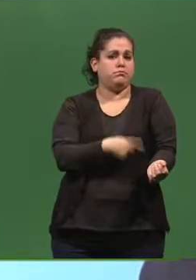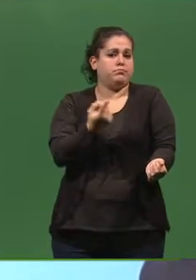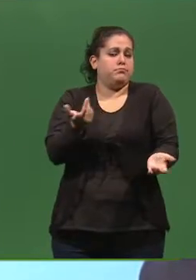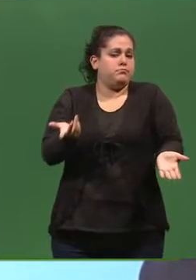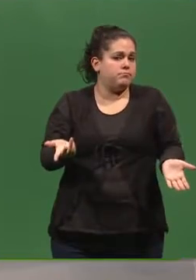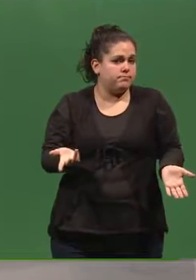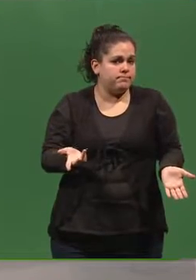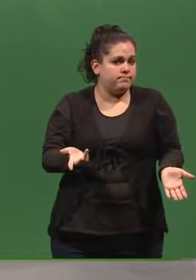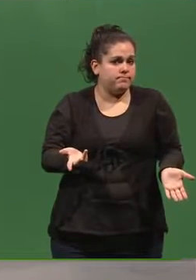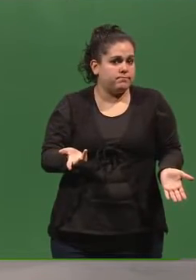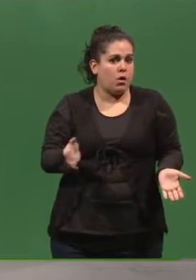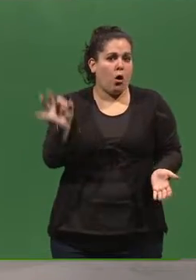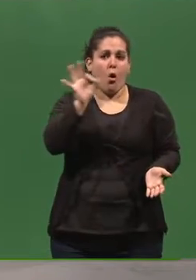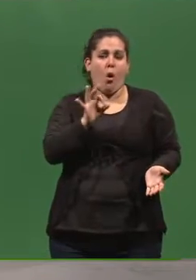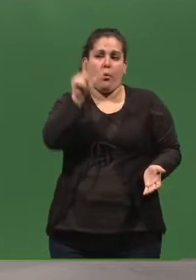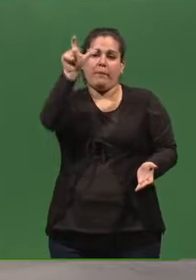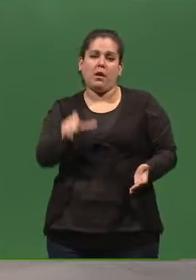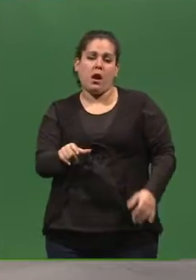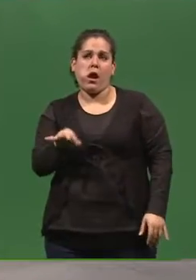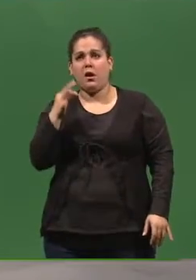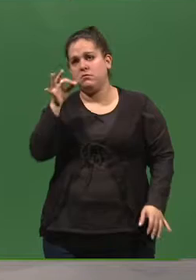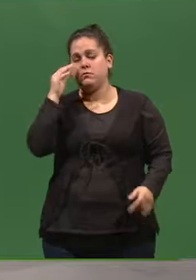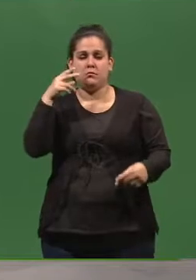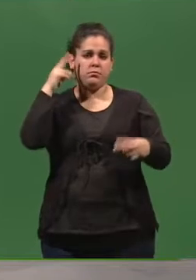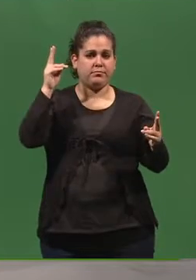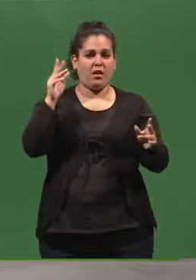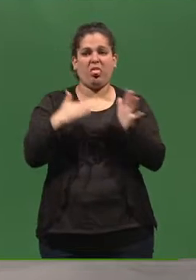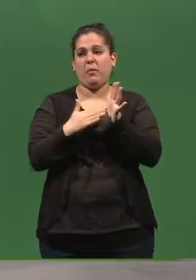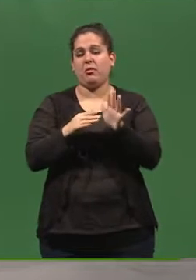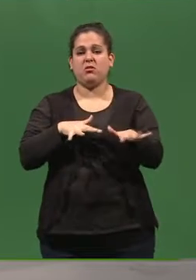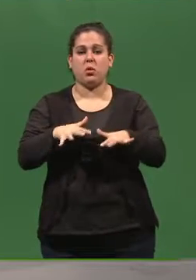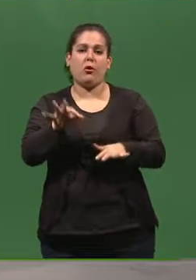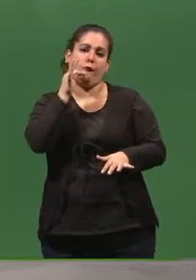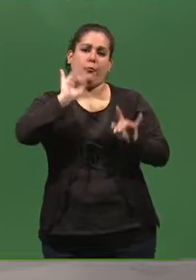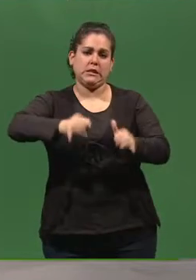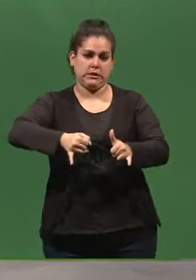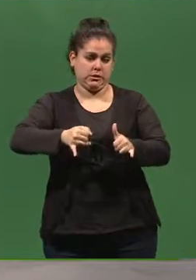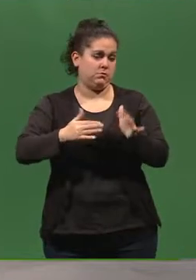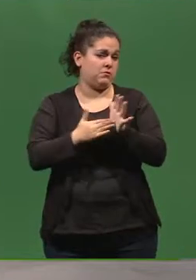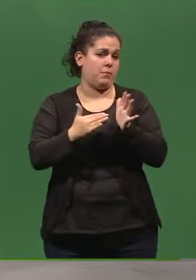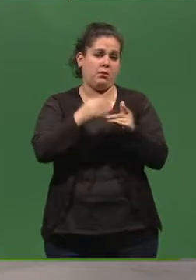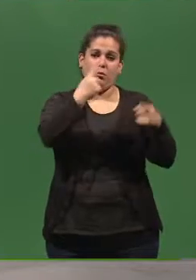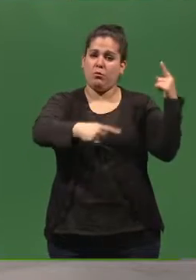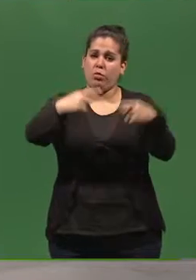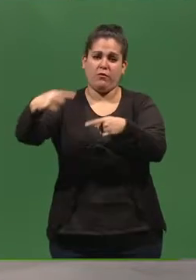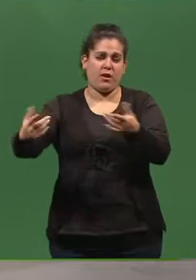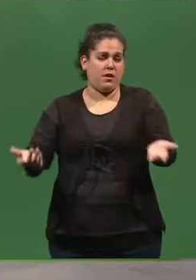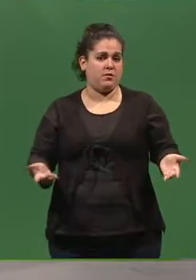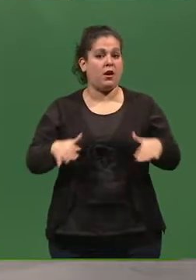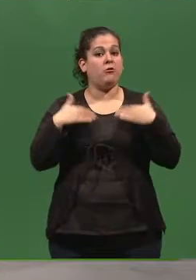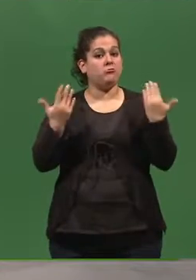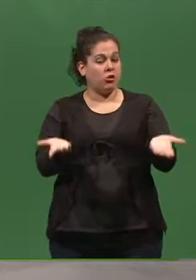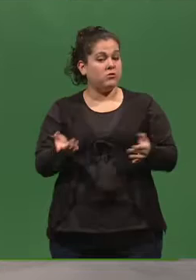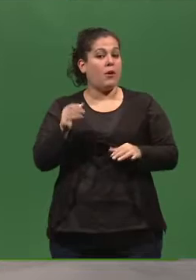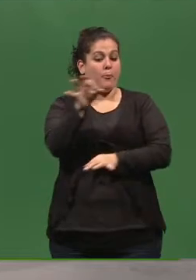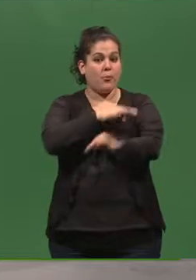persona que que lo use de manera lúdica, pero en determinados momentos nada más. Entonces, para